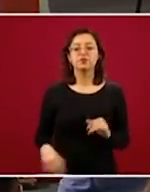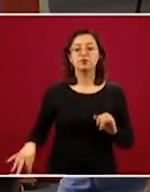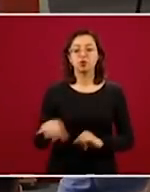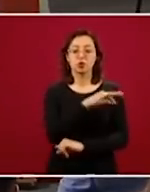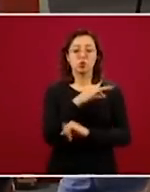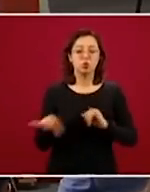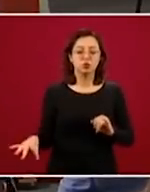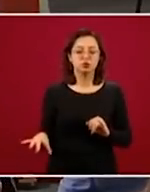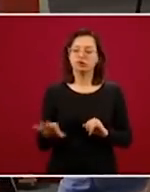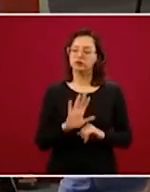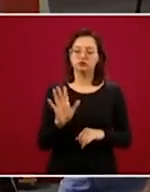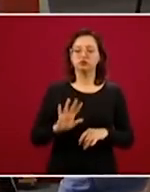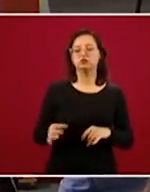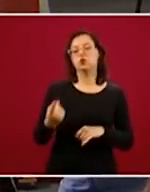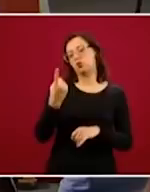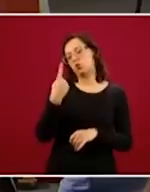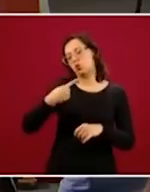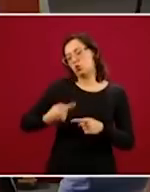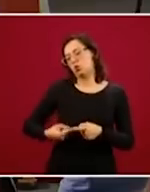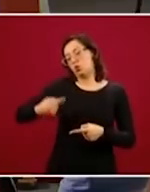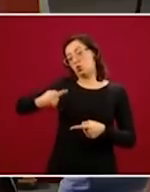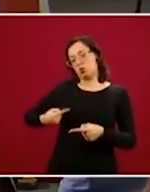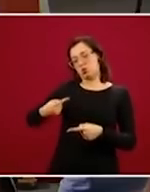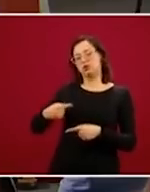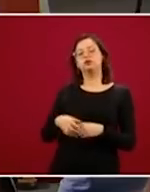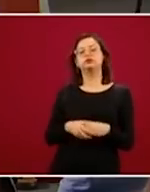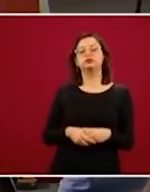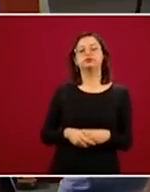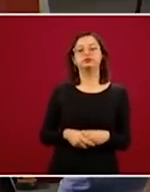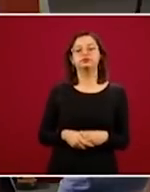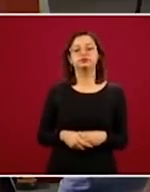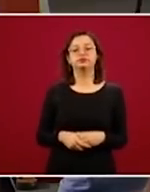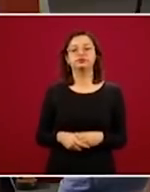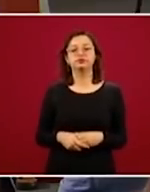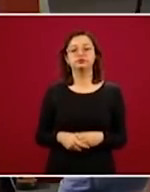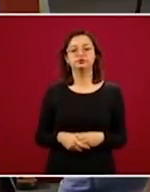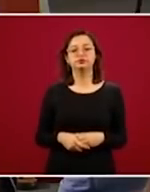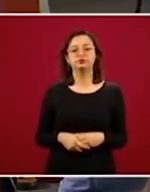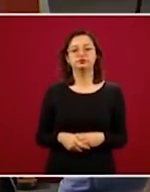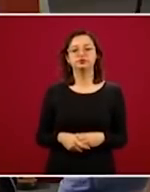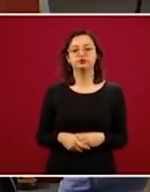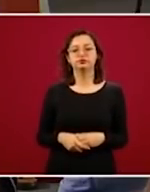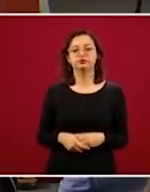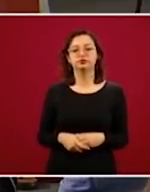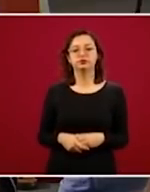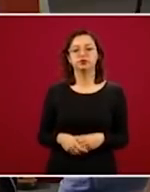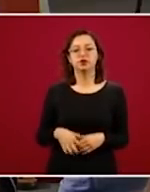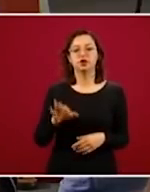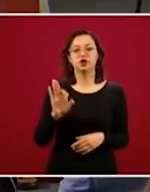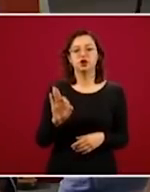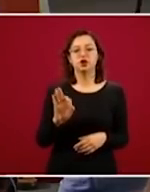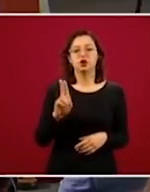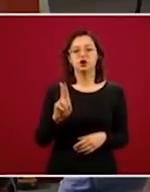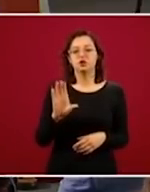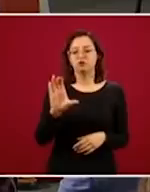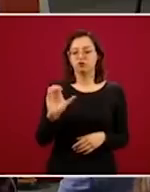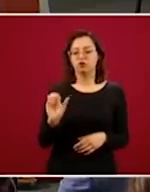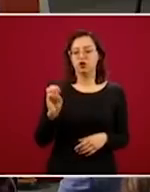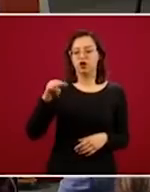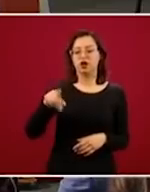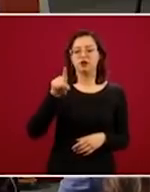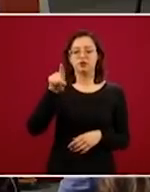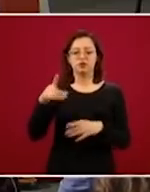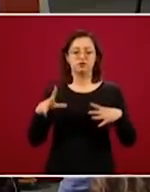elemento golpe en último elemento es este tema de fucam la fundación mexicana para el fomento y prevención oportuna del cáncer de mama